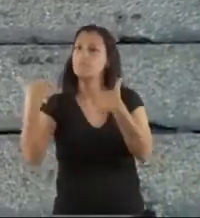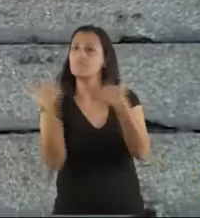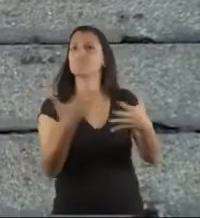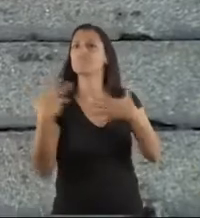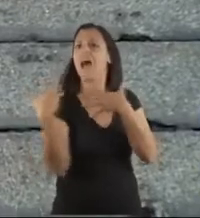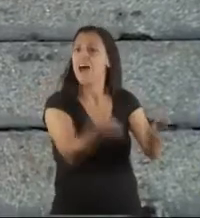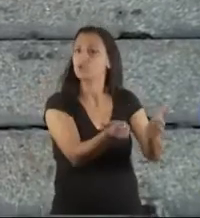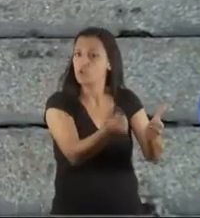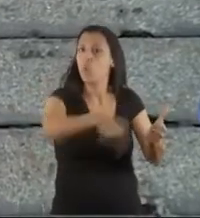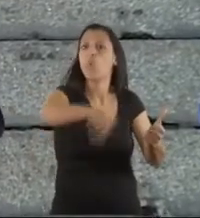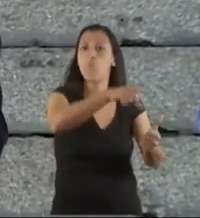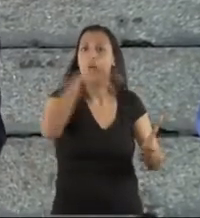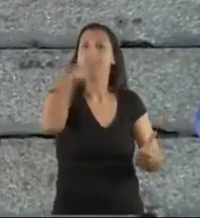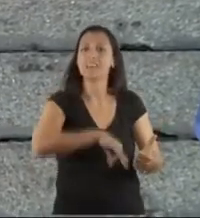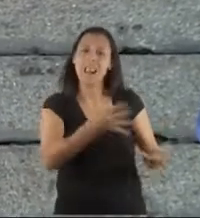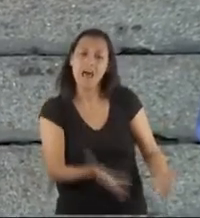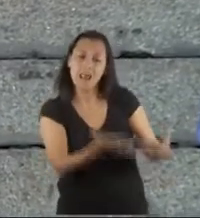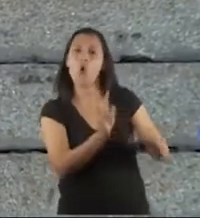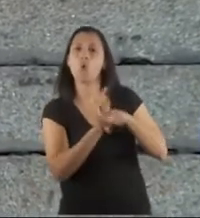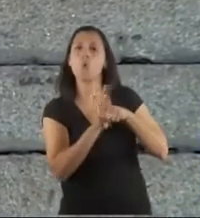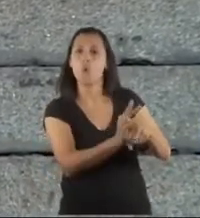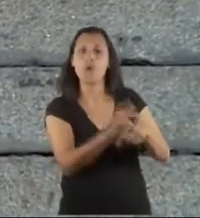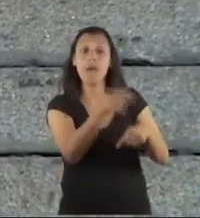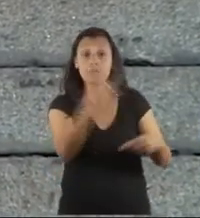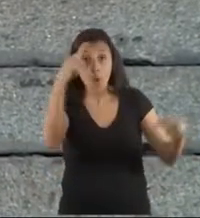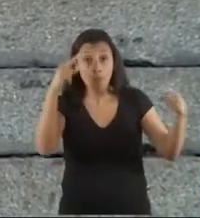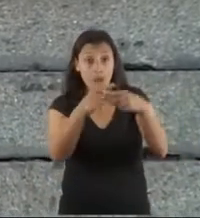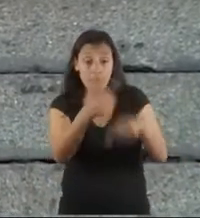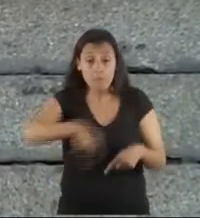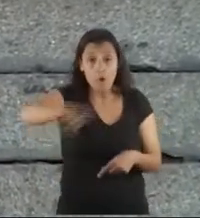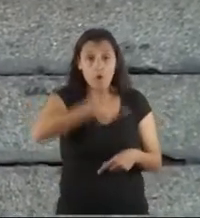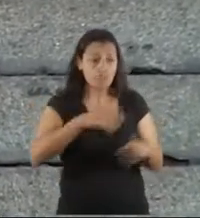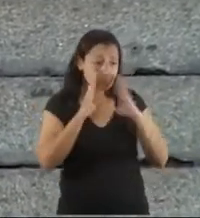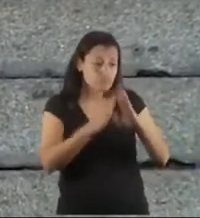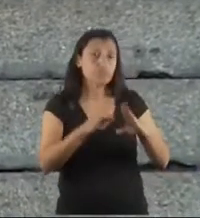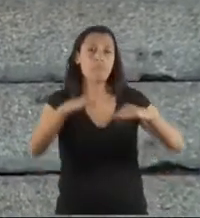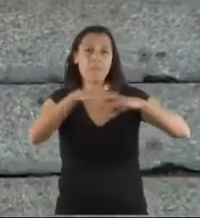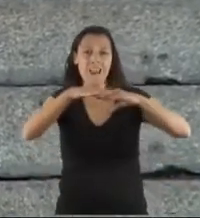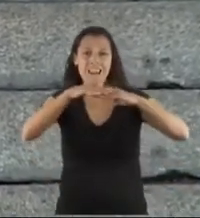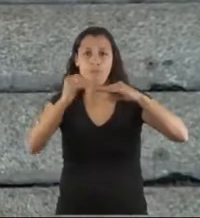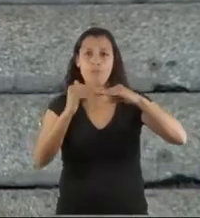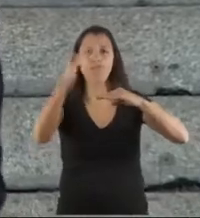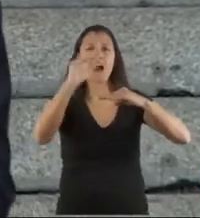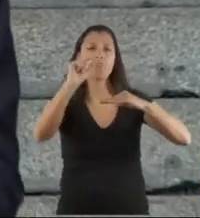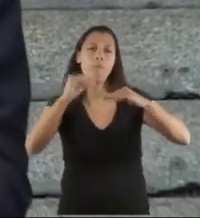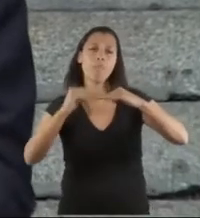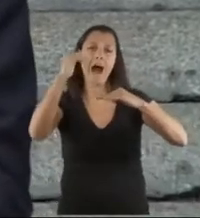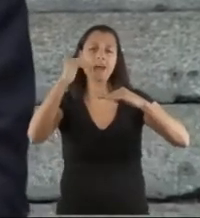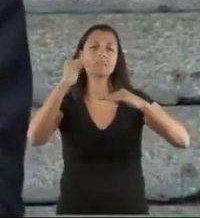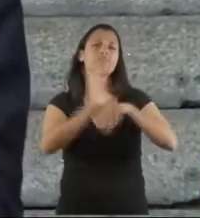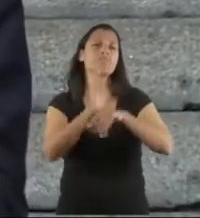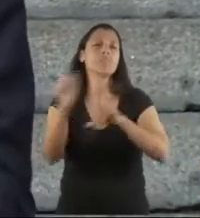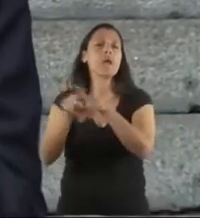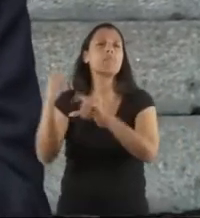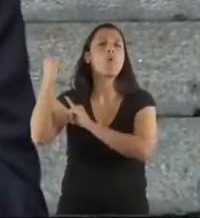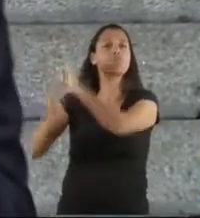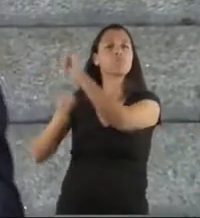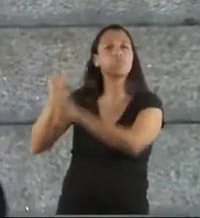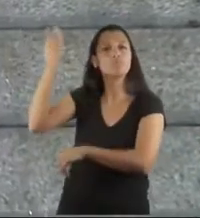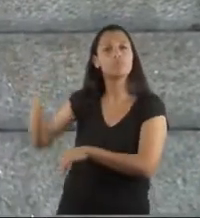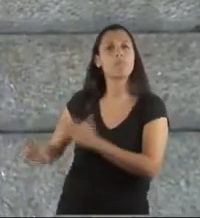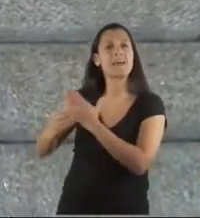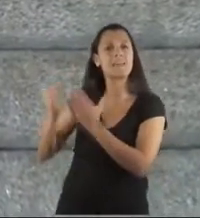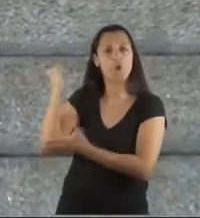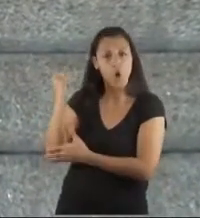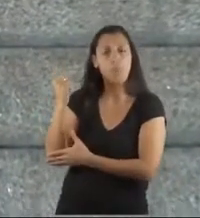de compra de los salarios creo en ese sentido que subir el mínimo no imponible como explicó martín a